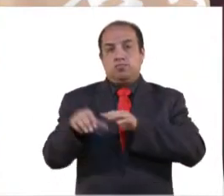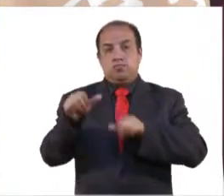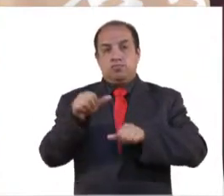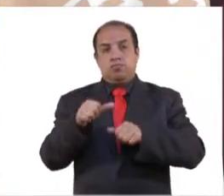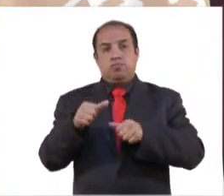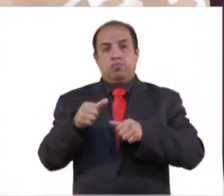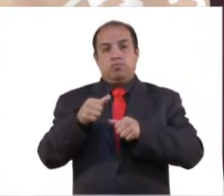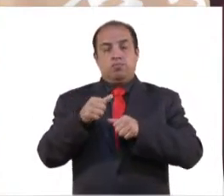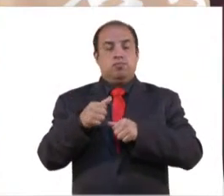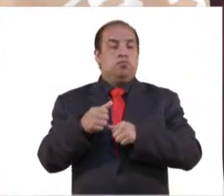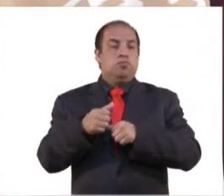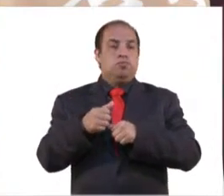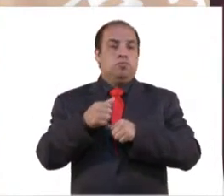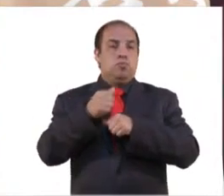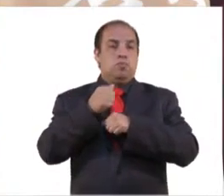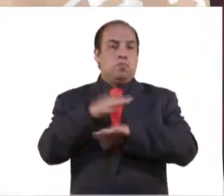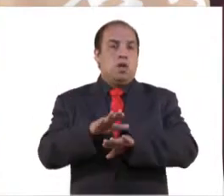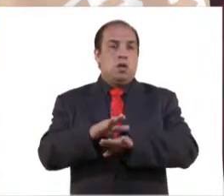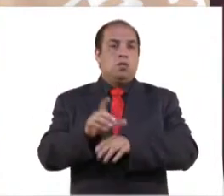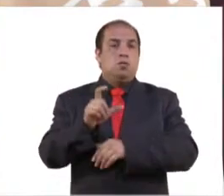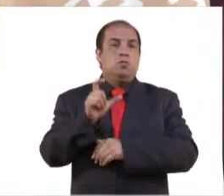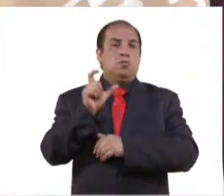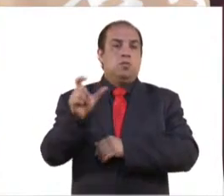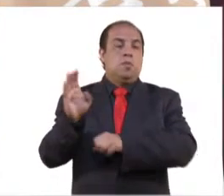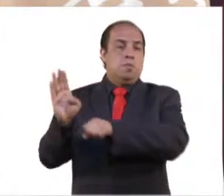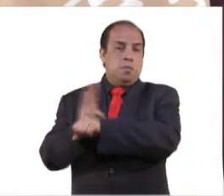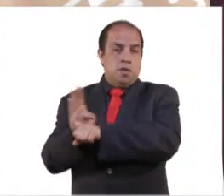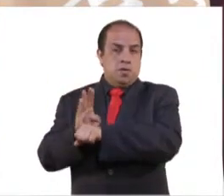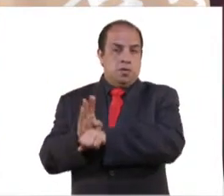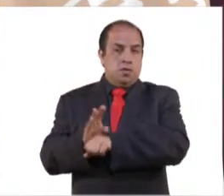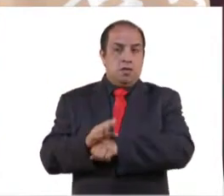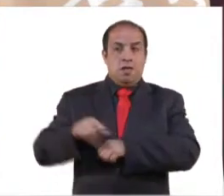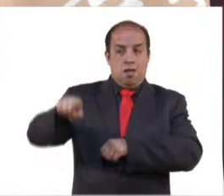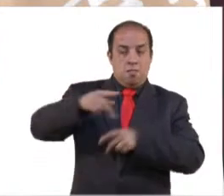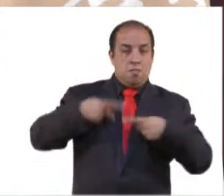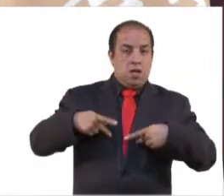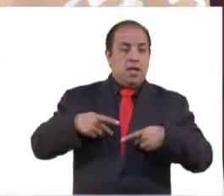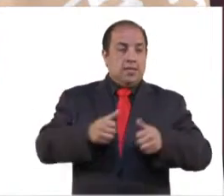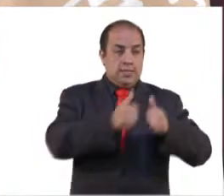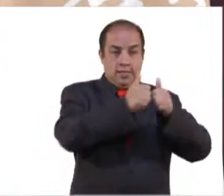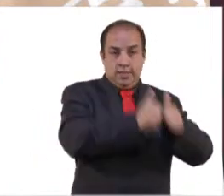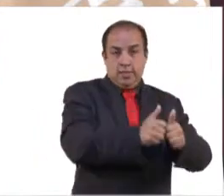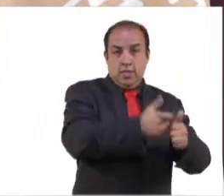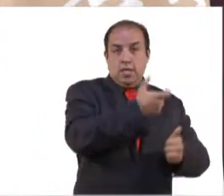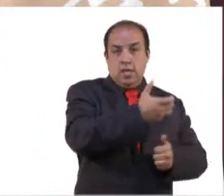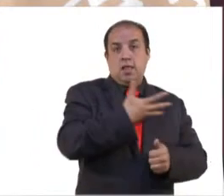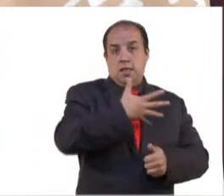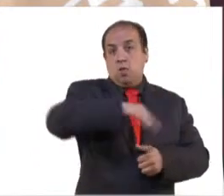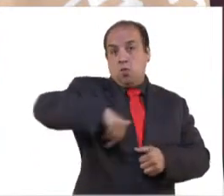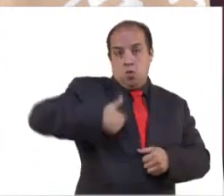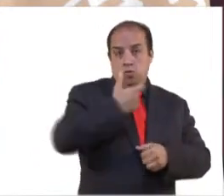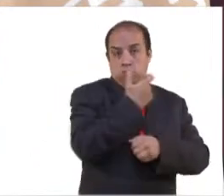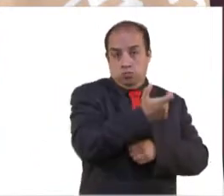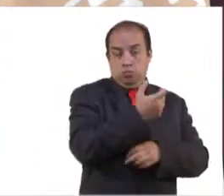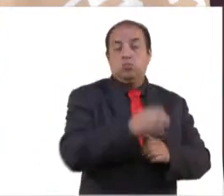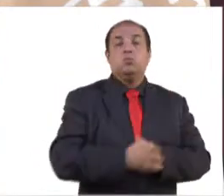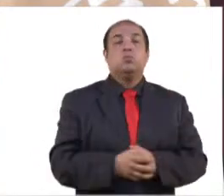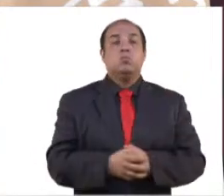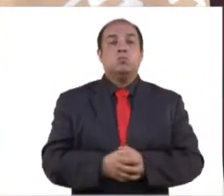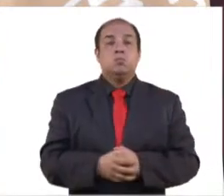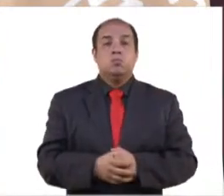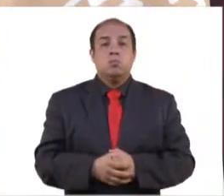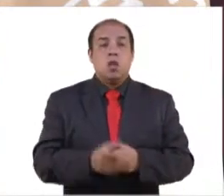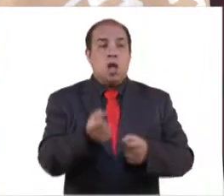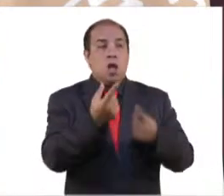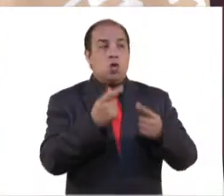es su tarjeta y ellos se quedan con ella para conservar su saldo. Y algunos de ellos reciben